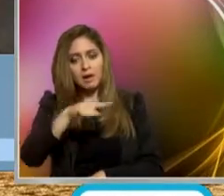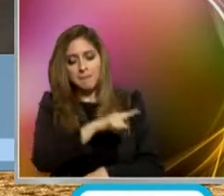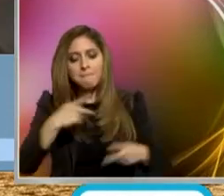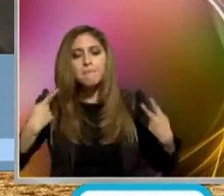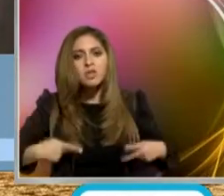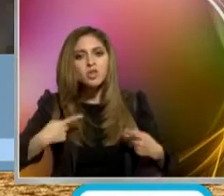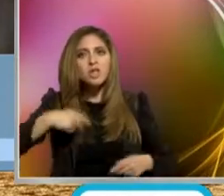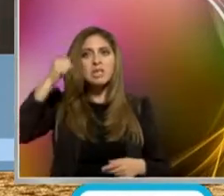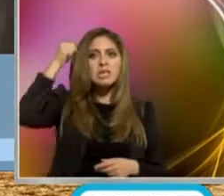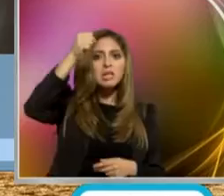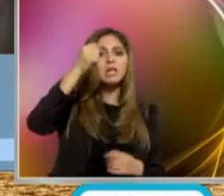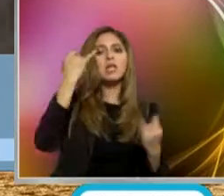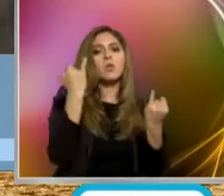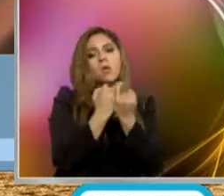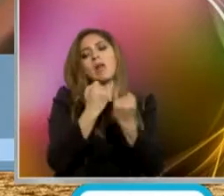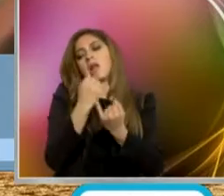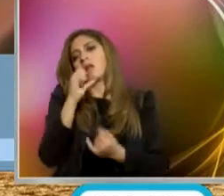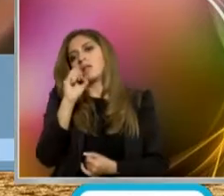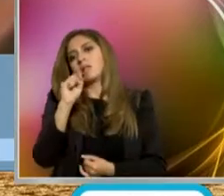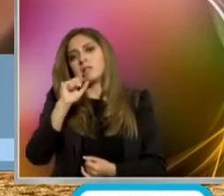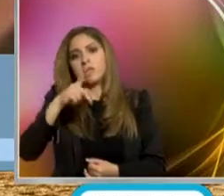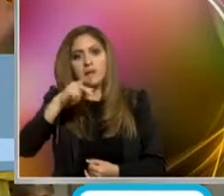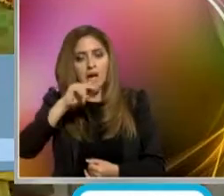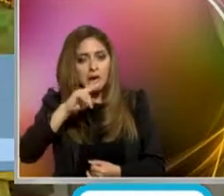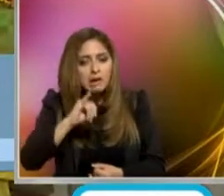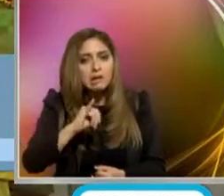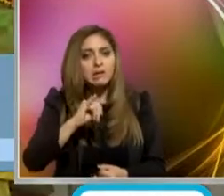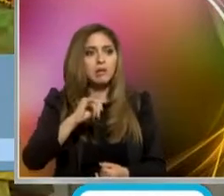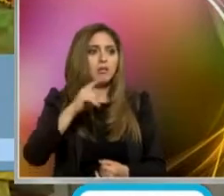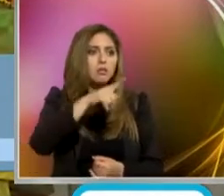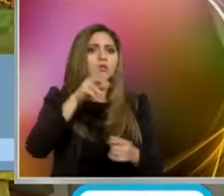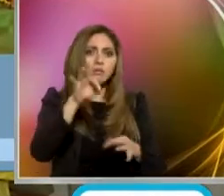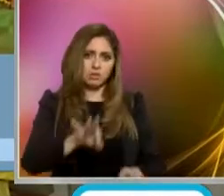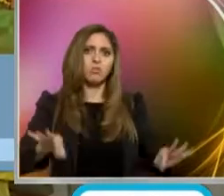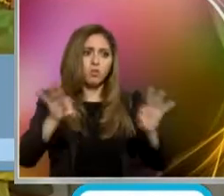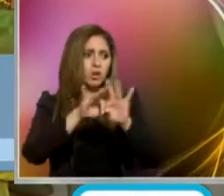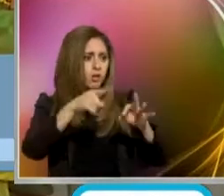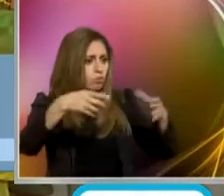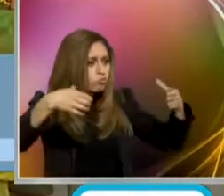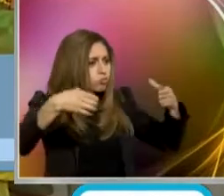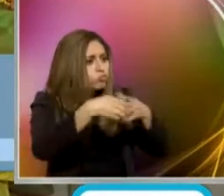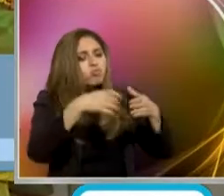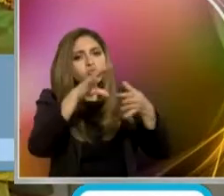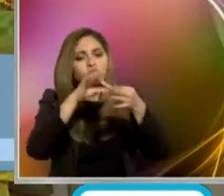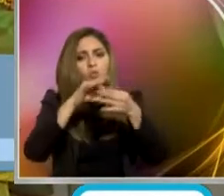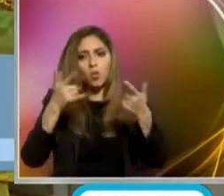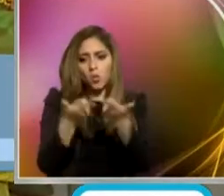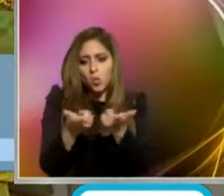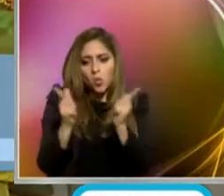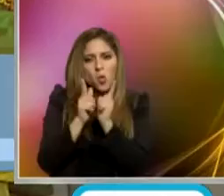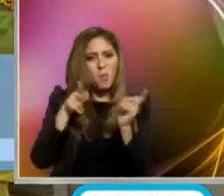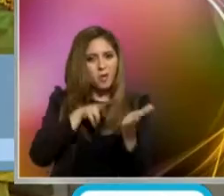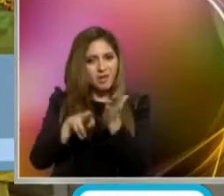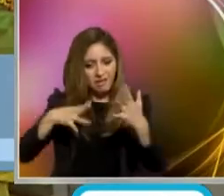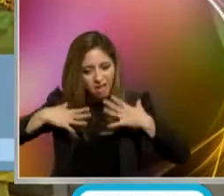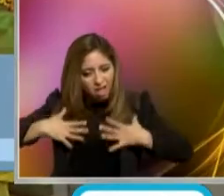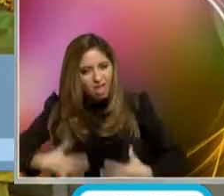Anarquistas, Scary Witches, ¿no? Donde si no conocen, está padre que vayan porque se juntan. Muy Los bien. darks en este lugar para